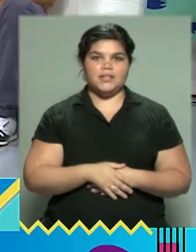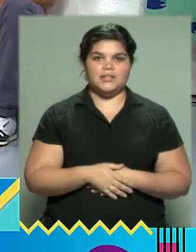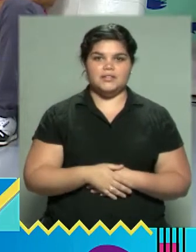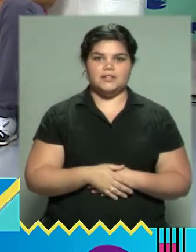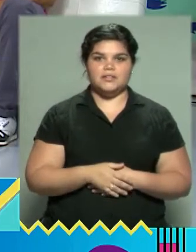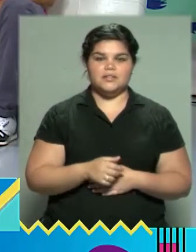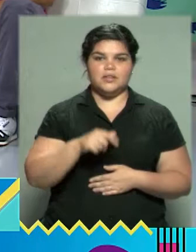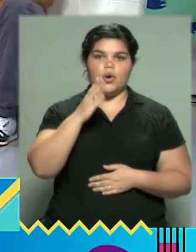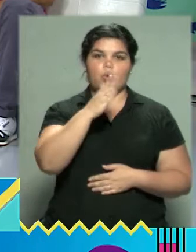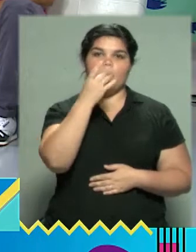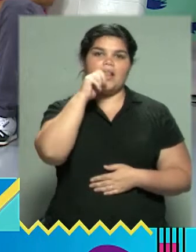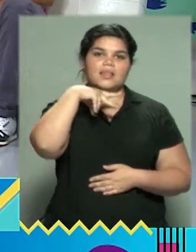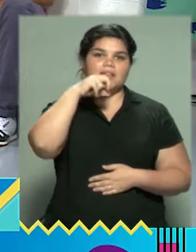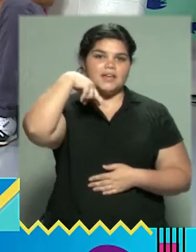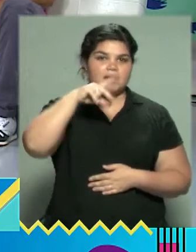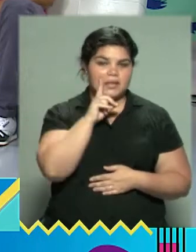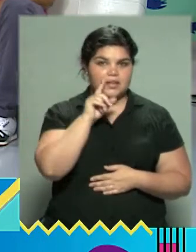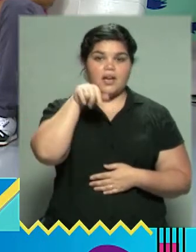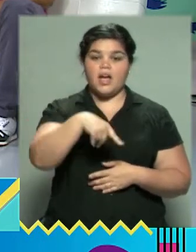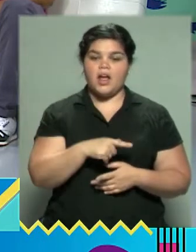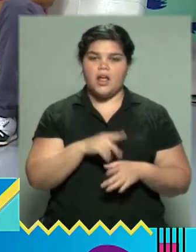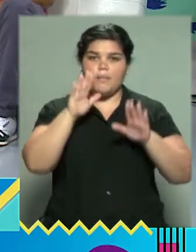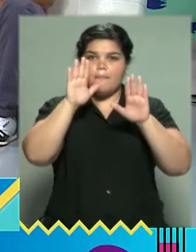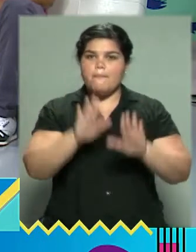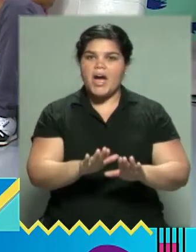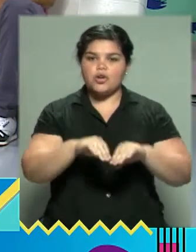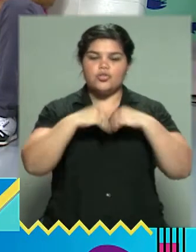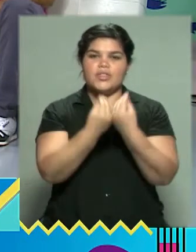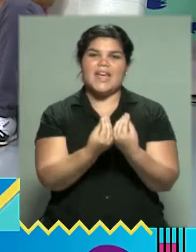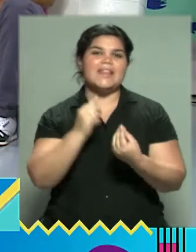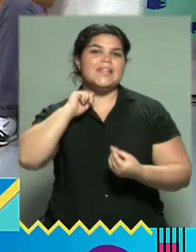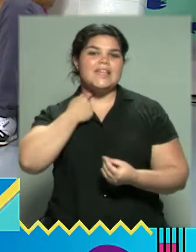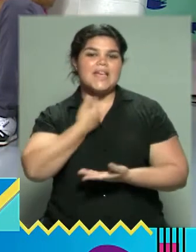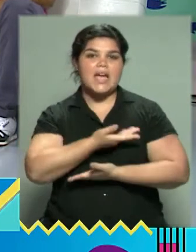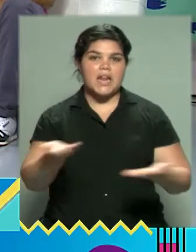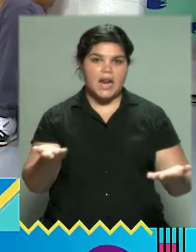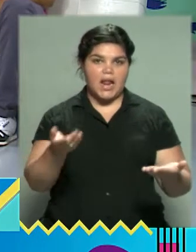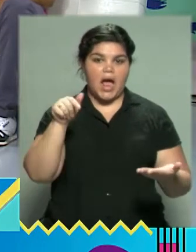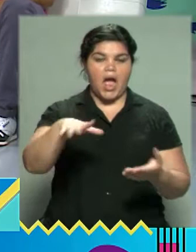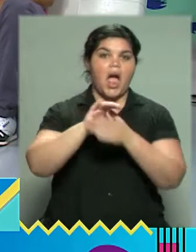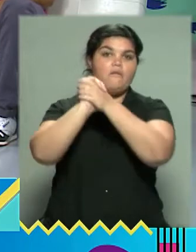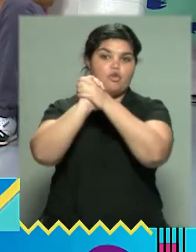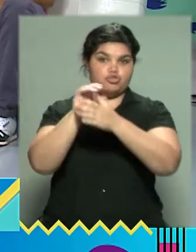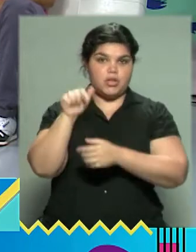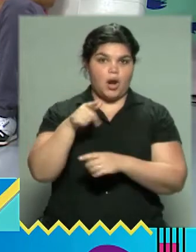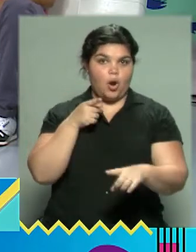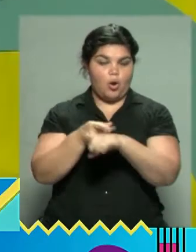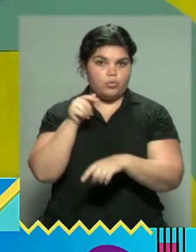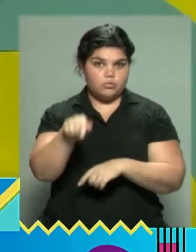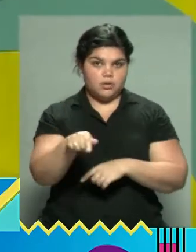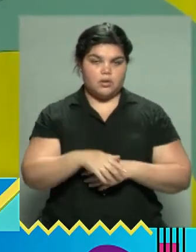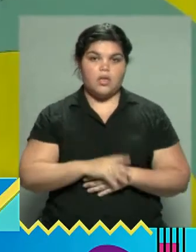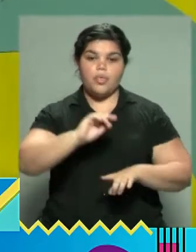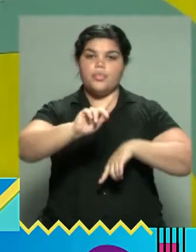Ubaldini. Le organizaron 13 paros generales a Alfonsín. Después de Alfonsín,